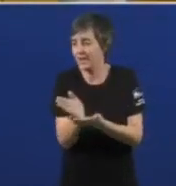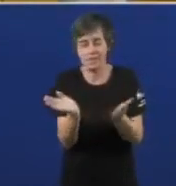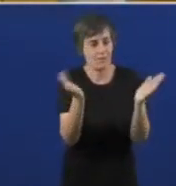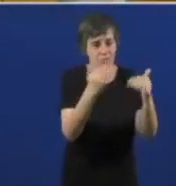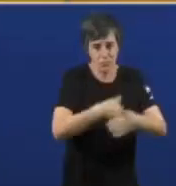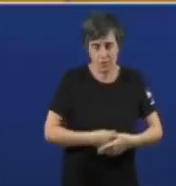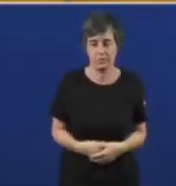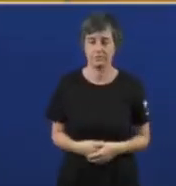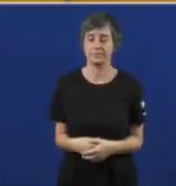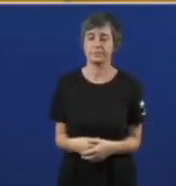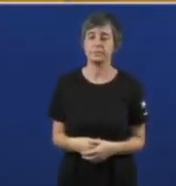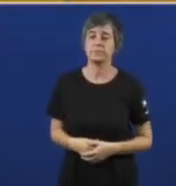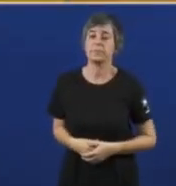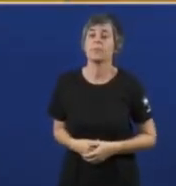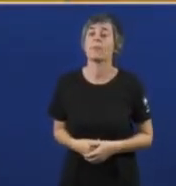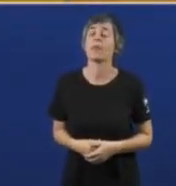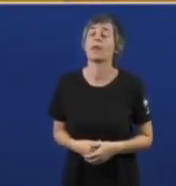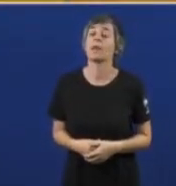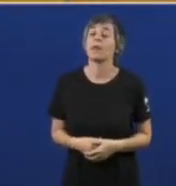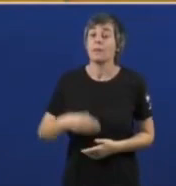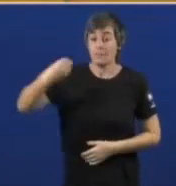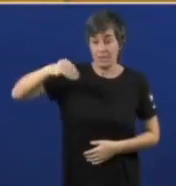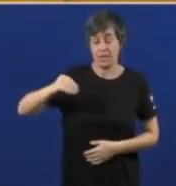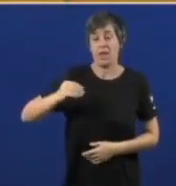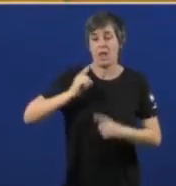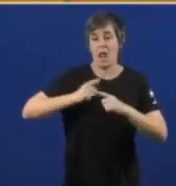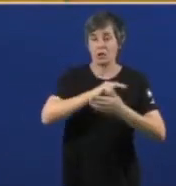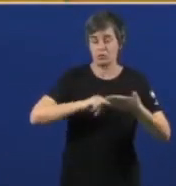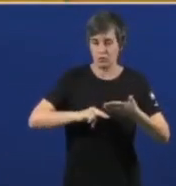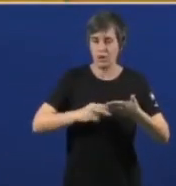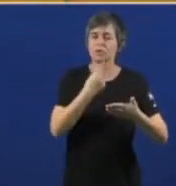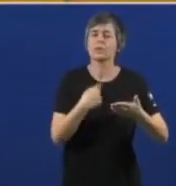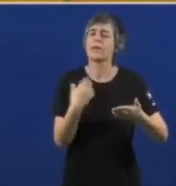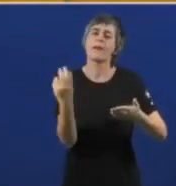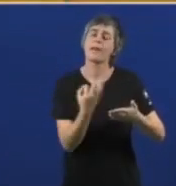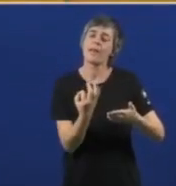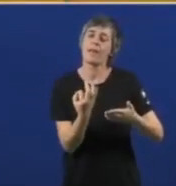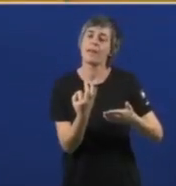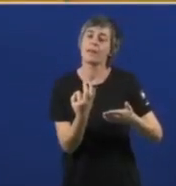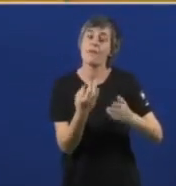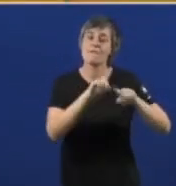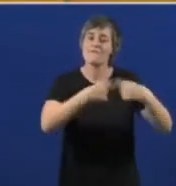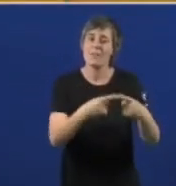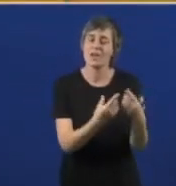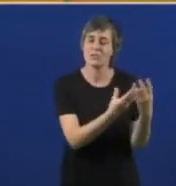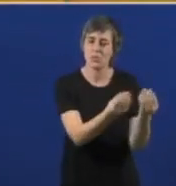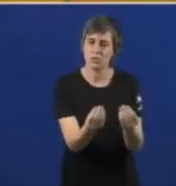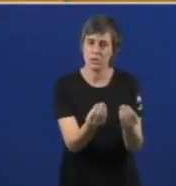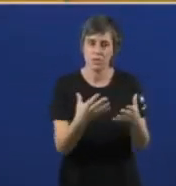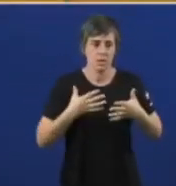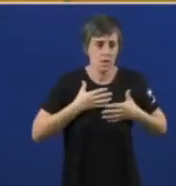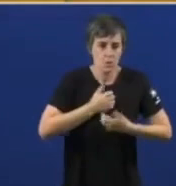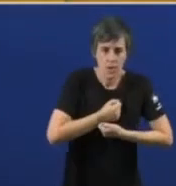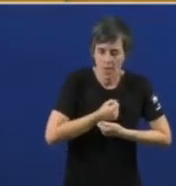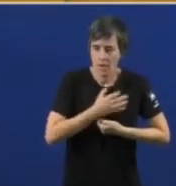E o que nos ven a decir o presidente da Xunta é que cando temos a miles de familias afogadas por